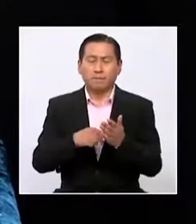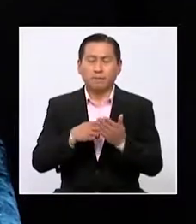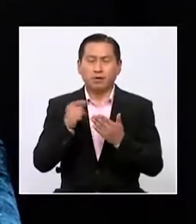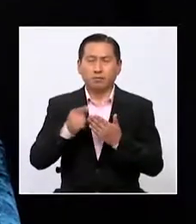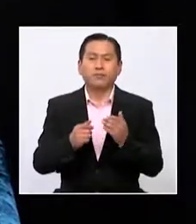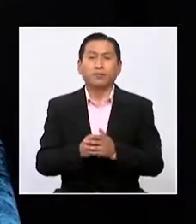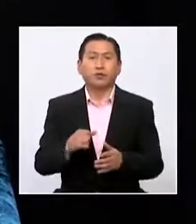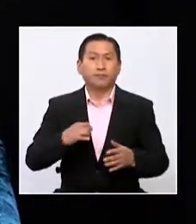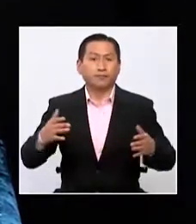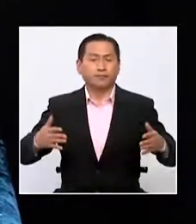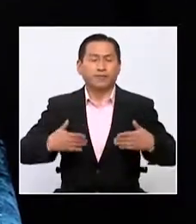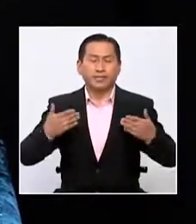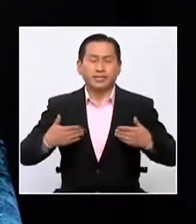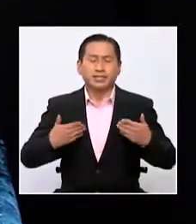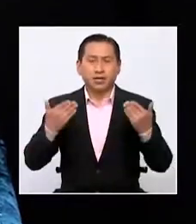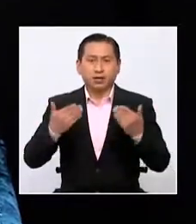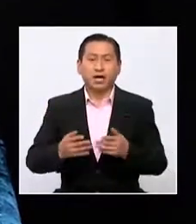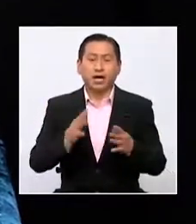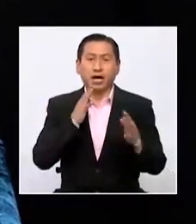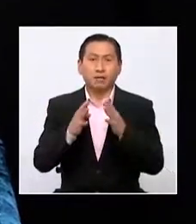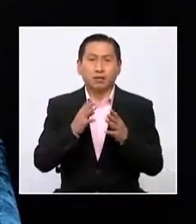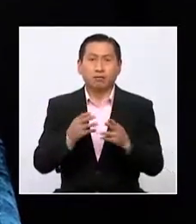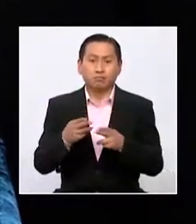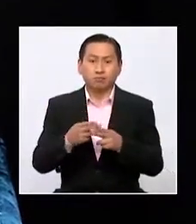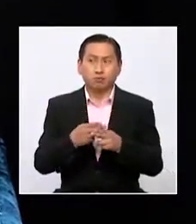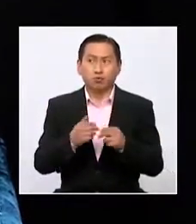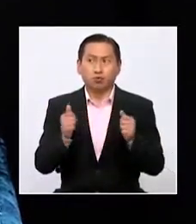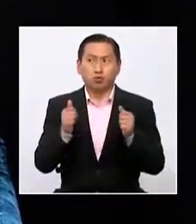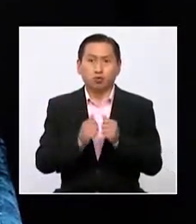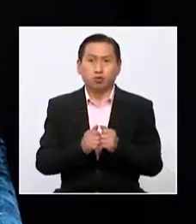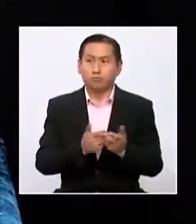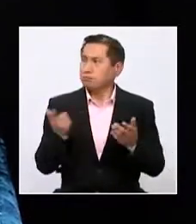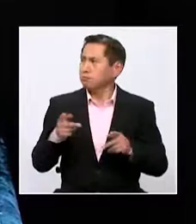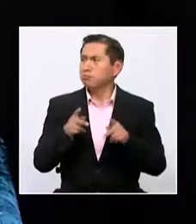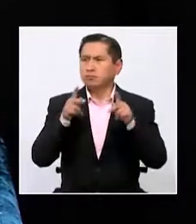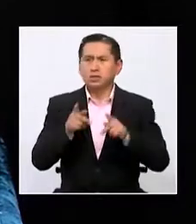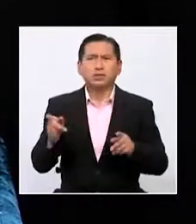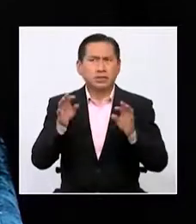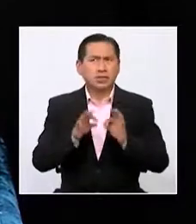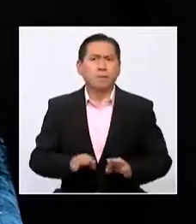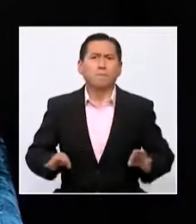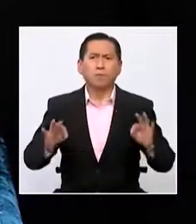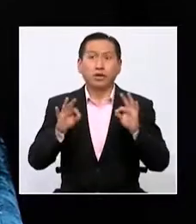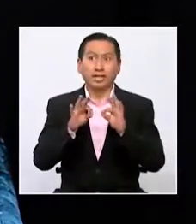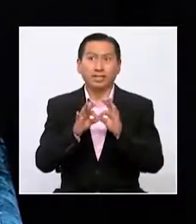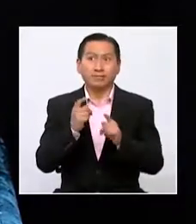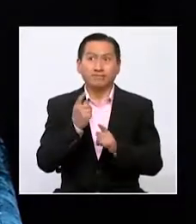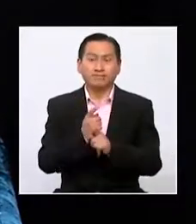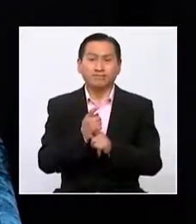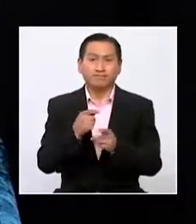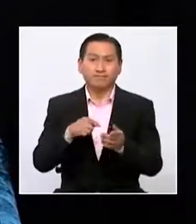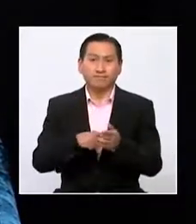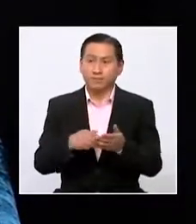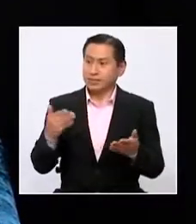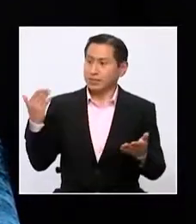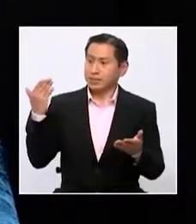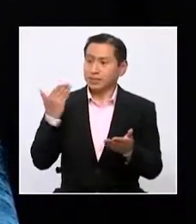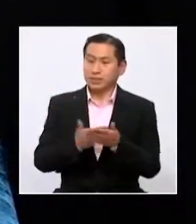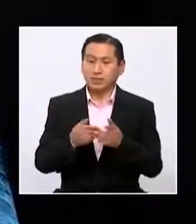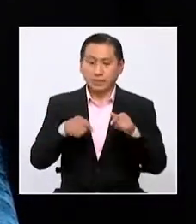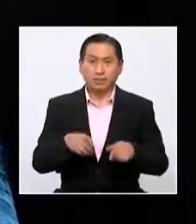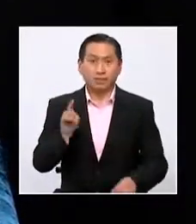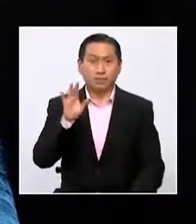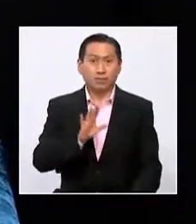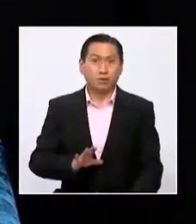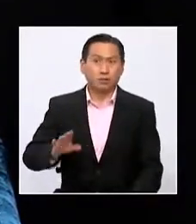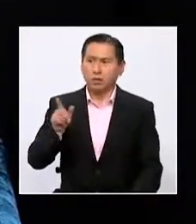Tengo el gustazo de poder conversar durante los próximos minutos con una de las personas que ha hecho posible que esta serie esté llegando acá a nuestro